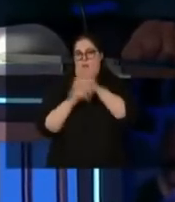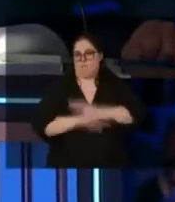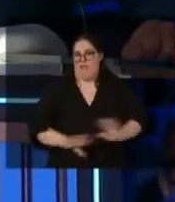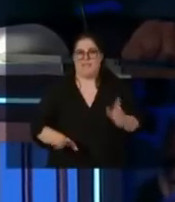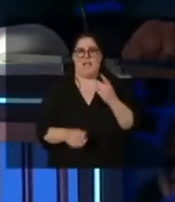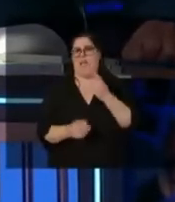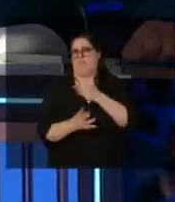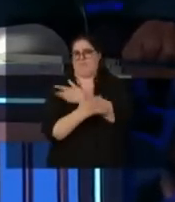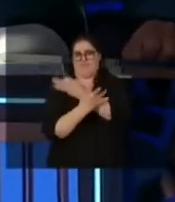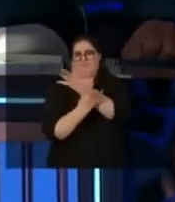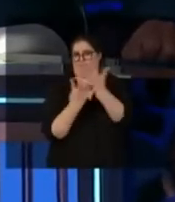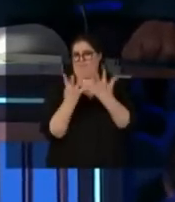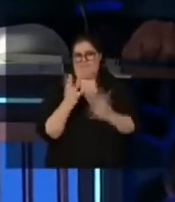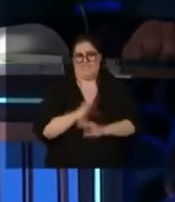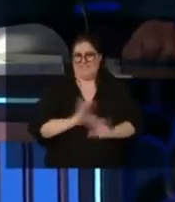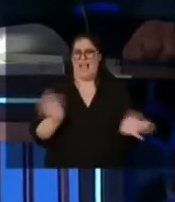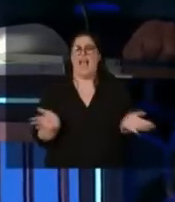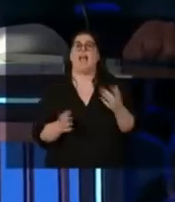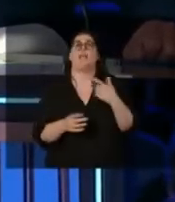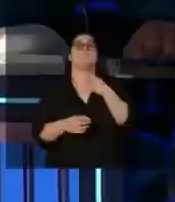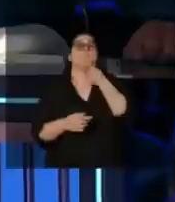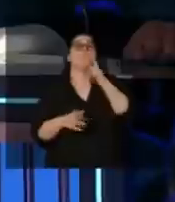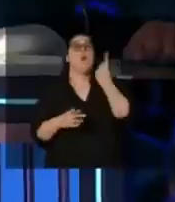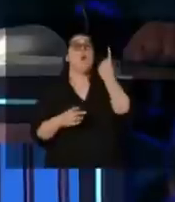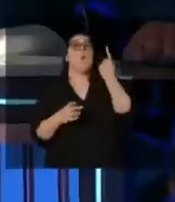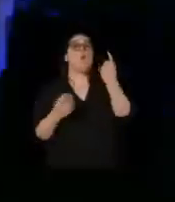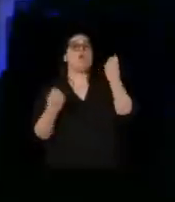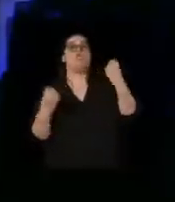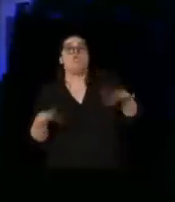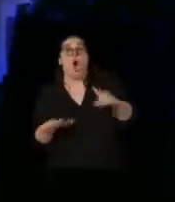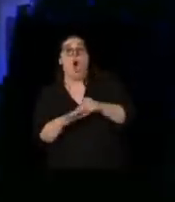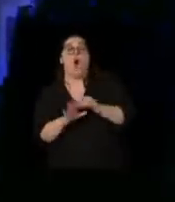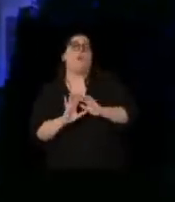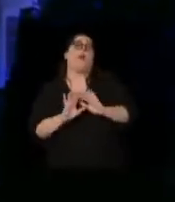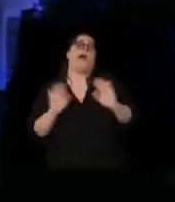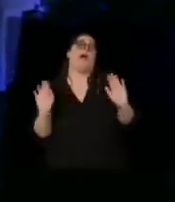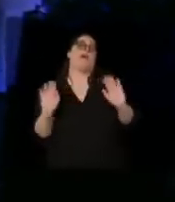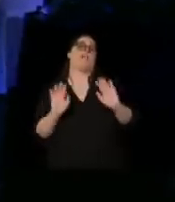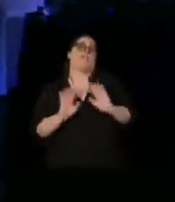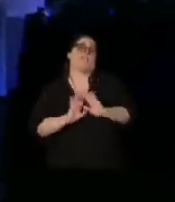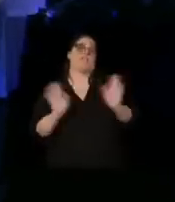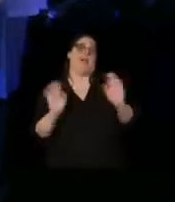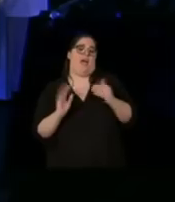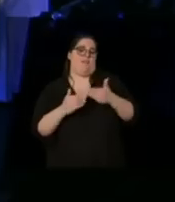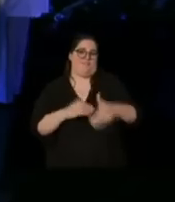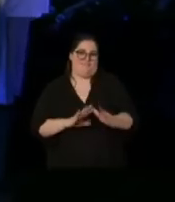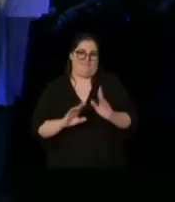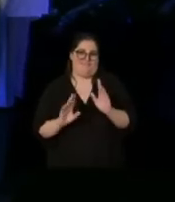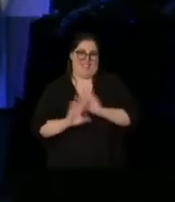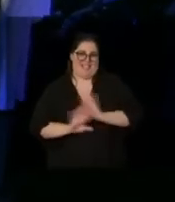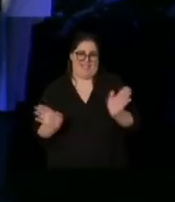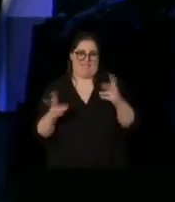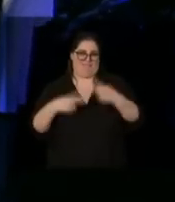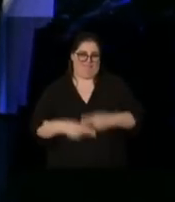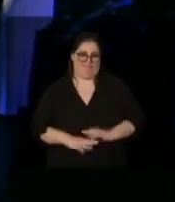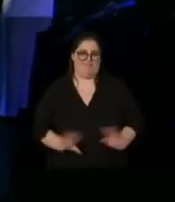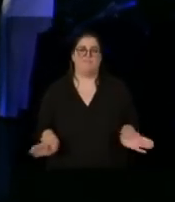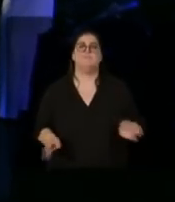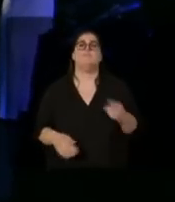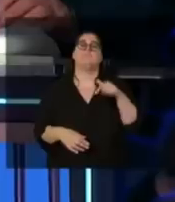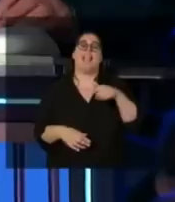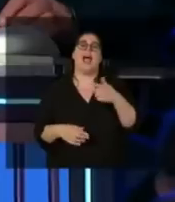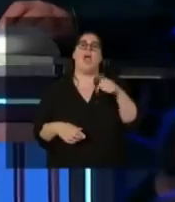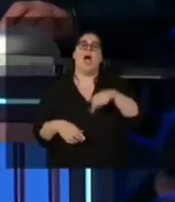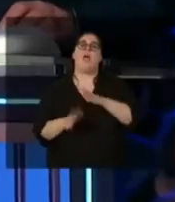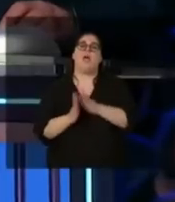utilizaron, tampoco si hubiese quedado alguno sin utilizarse, podía hacerse de ahora en adelante. Claro, porque ahora viene una